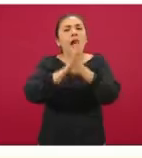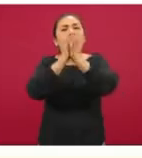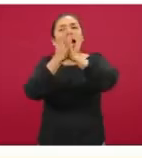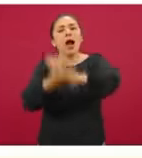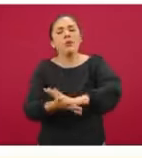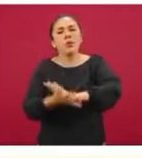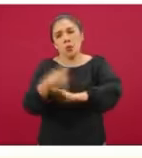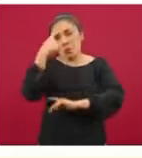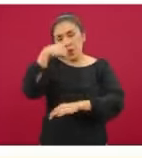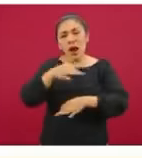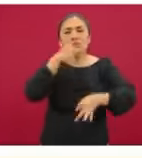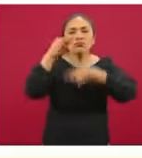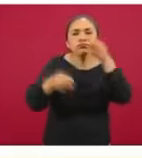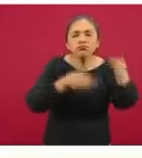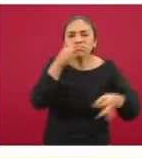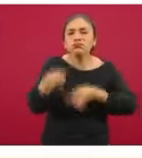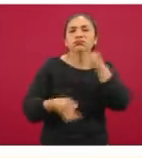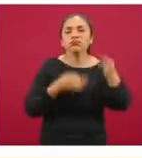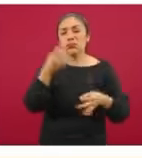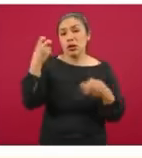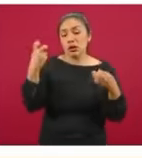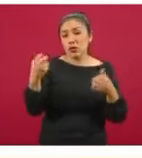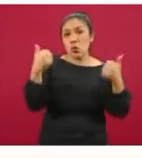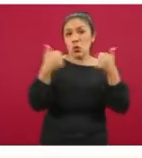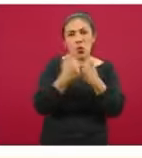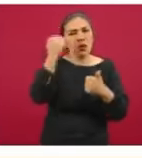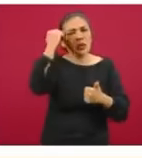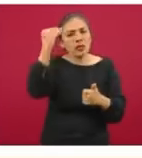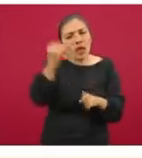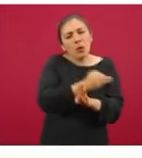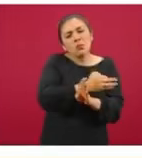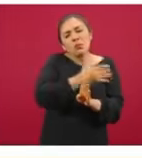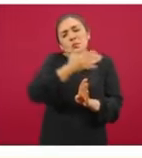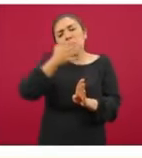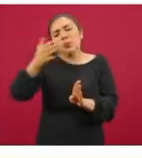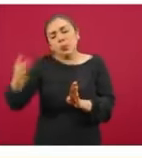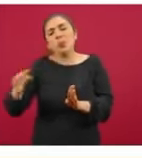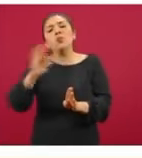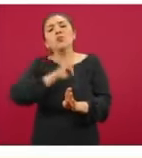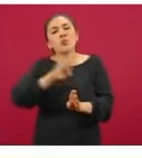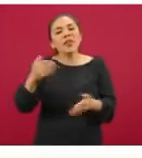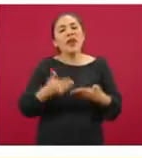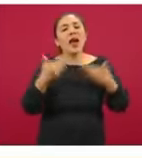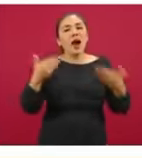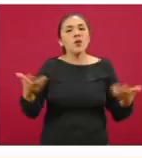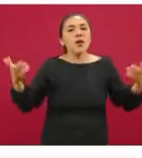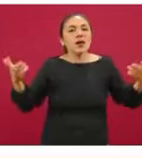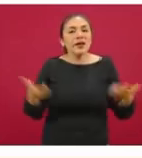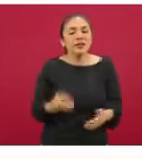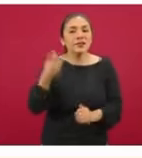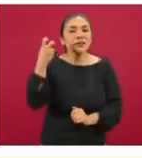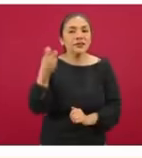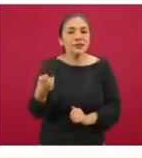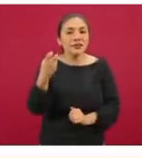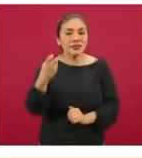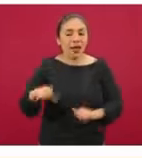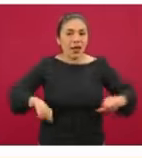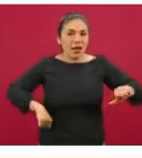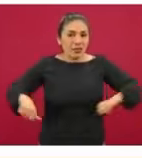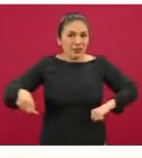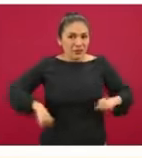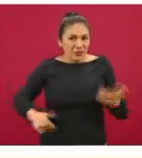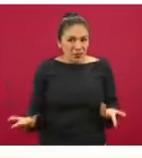de información que a través del tiempo ha podido en su momento permitir llevar a cabo esta